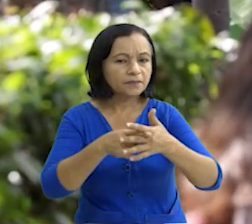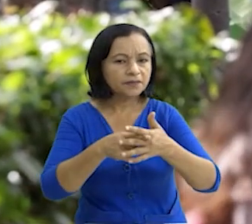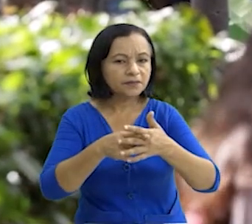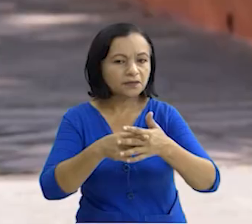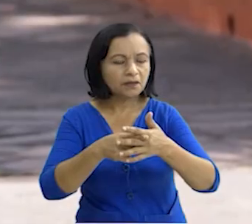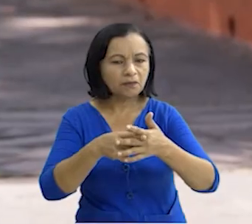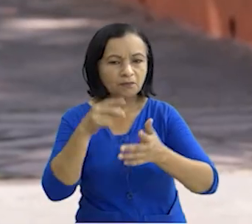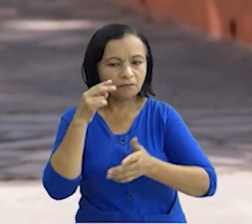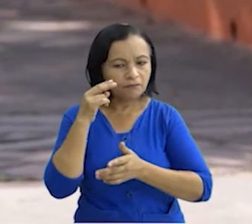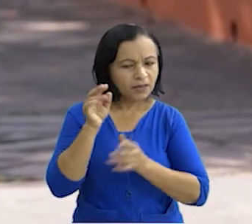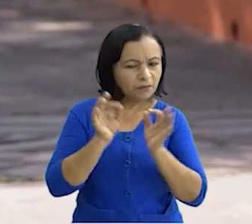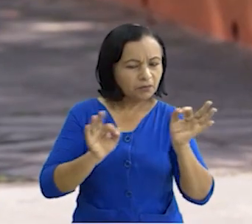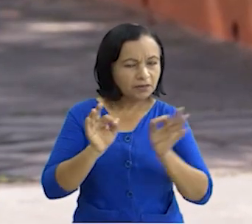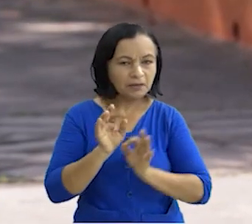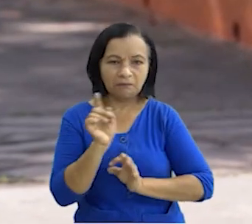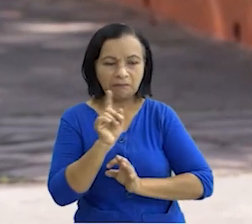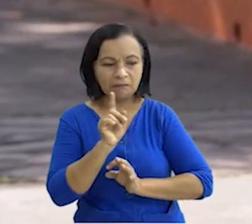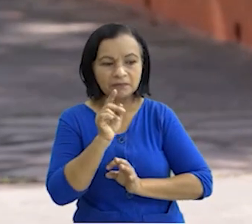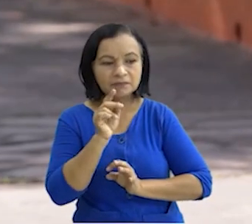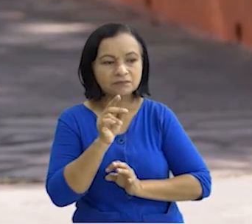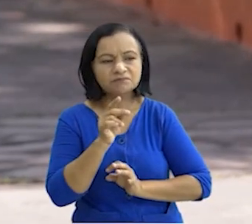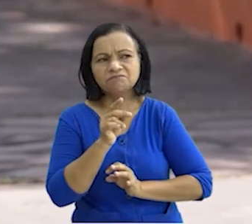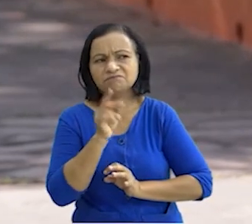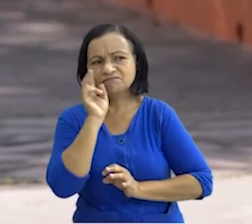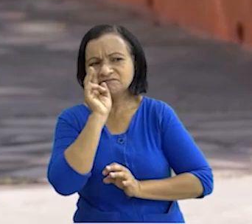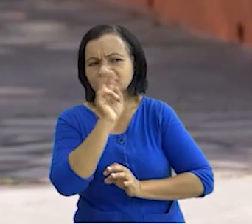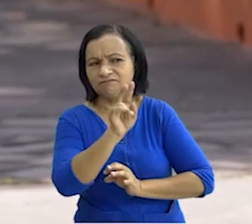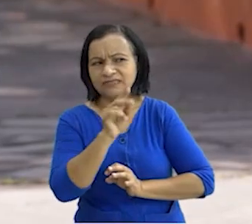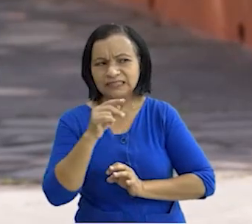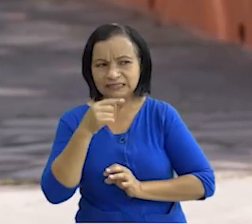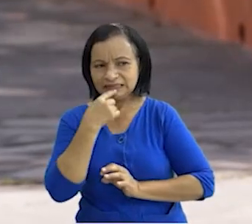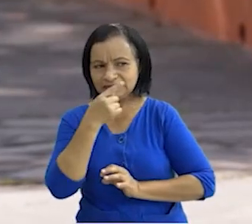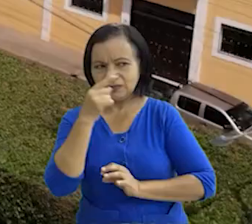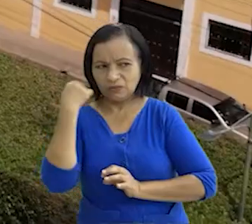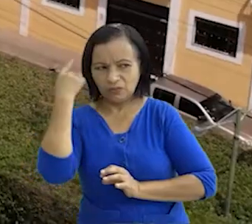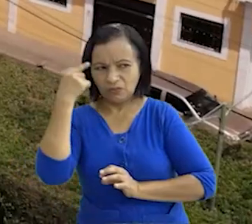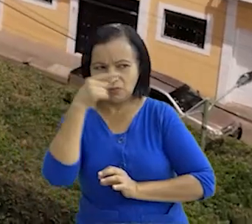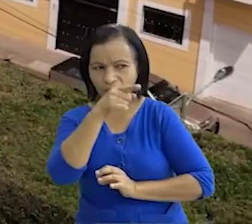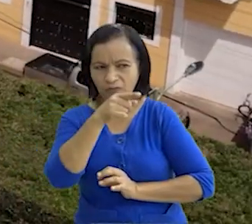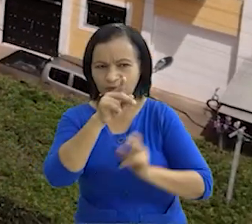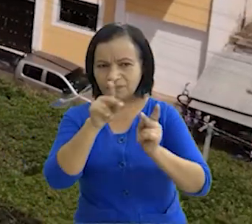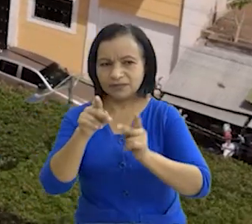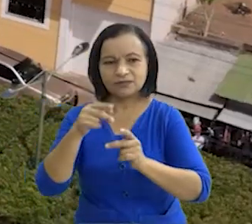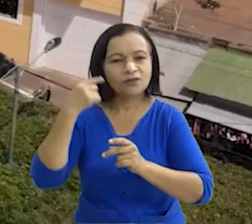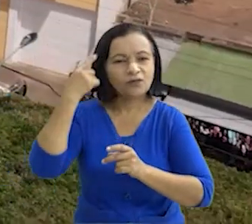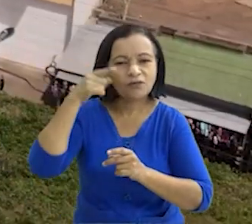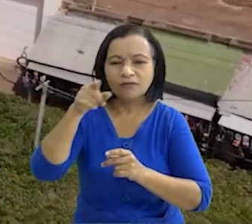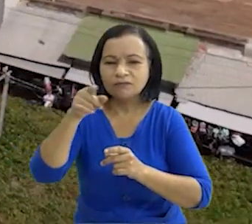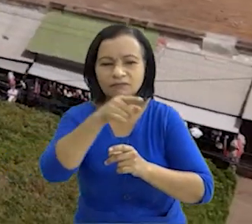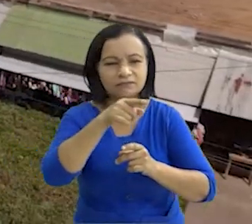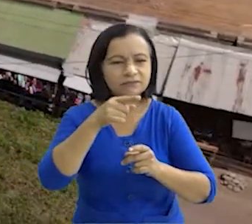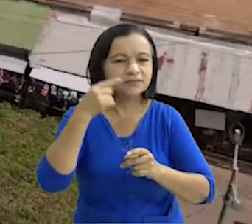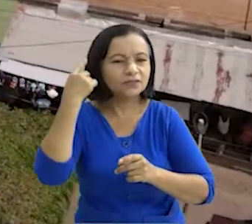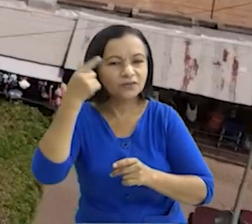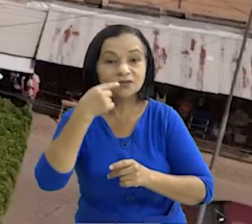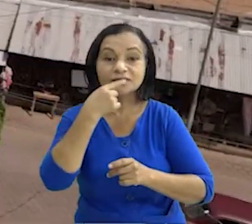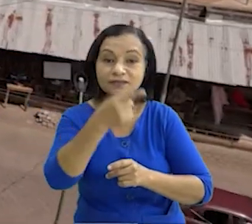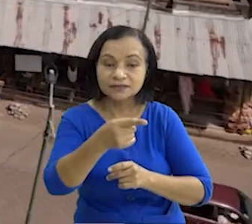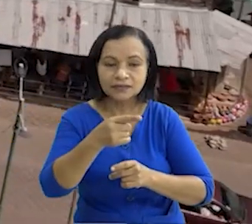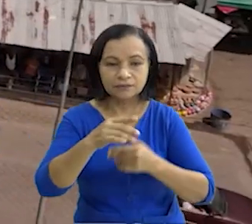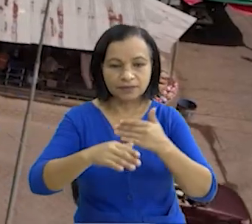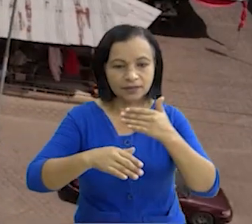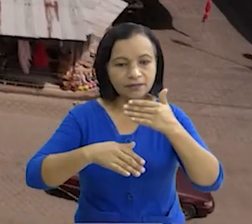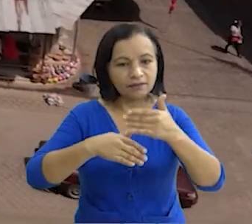no le tomaba mucha importancia, ¿verdad? Miraba como locurita andar diciendo cosas de por aquí y por allá, pero poco a